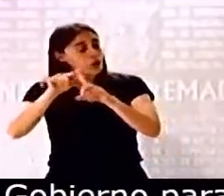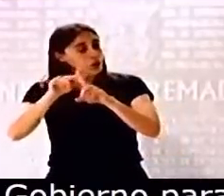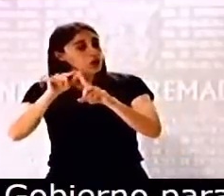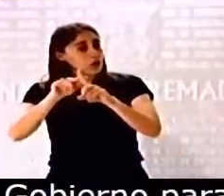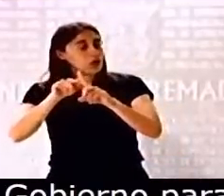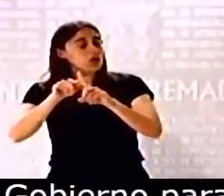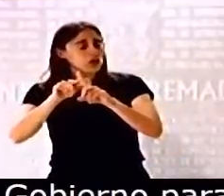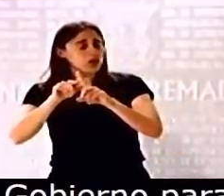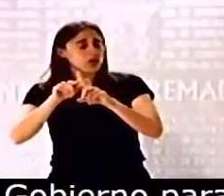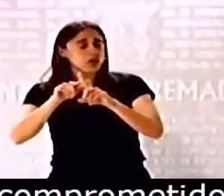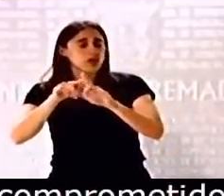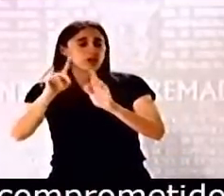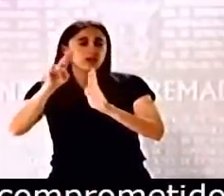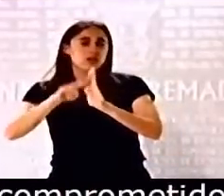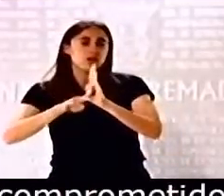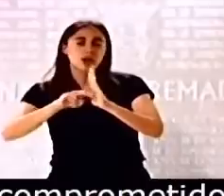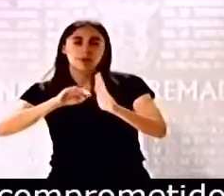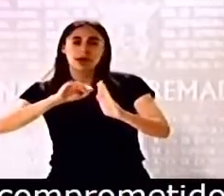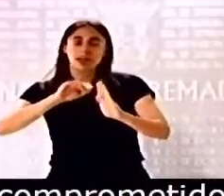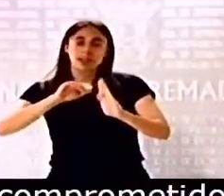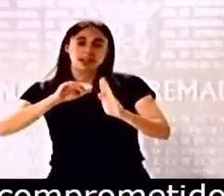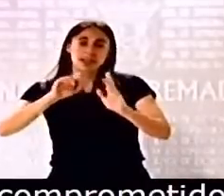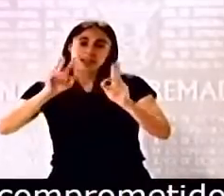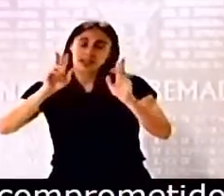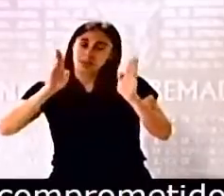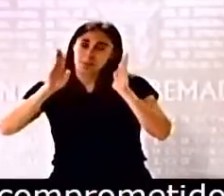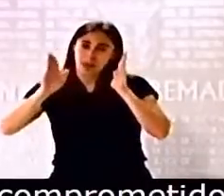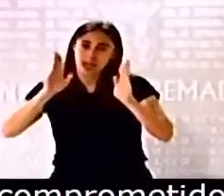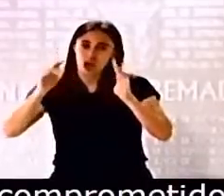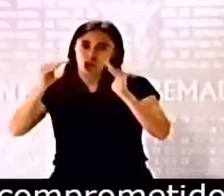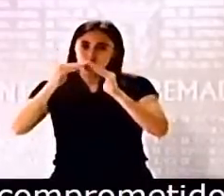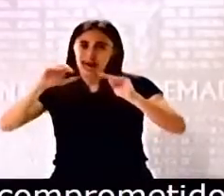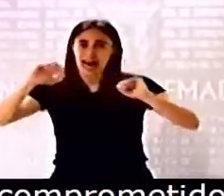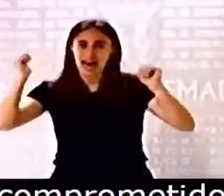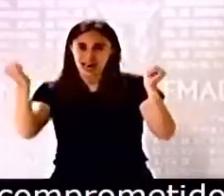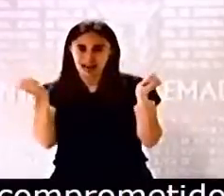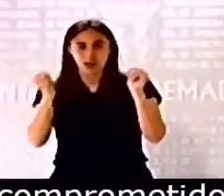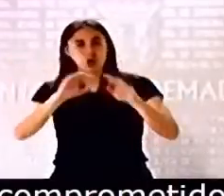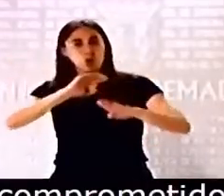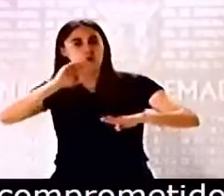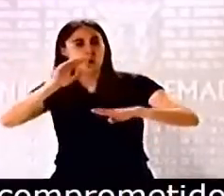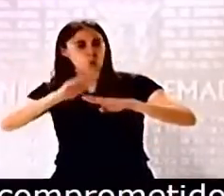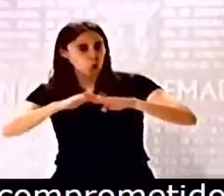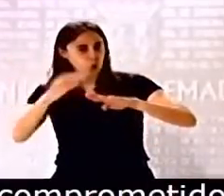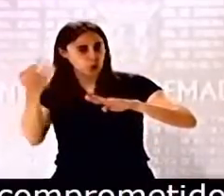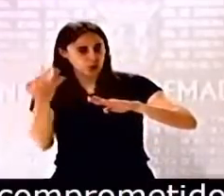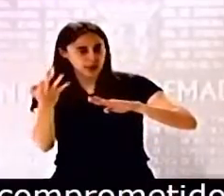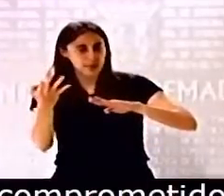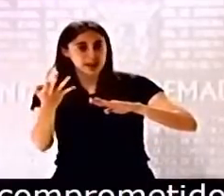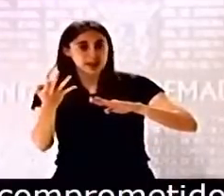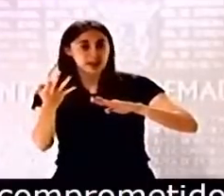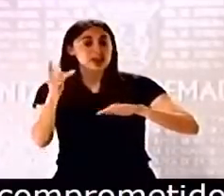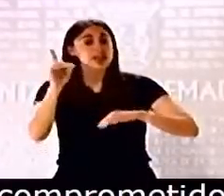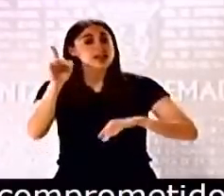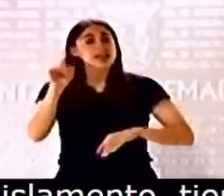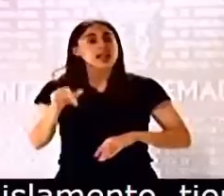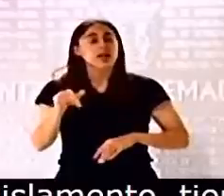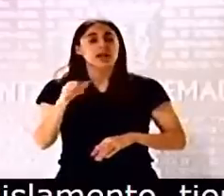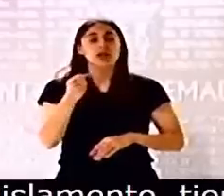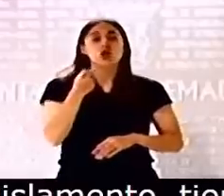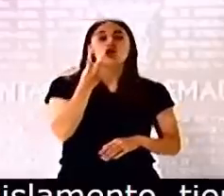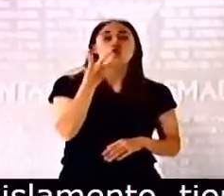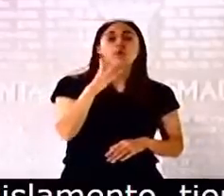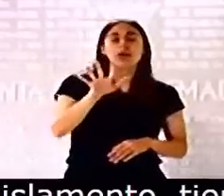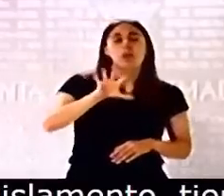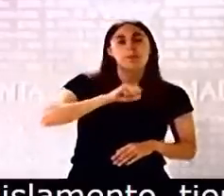se cumplan todas estas medidas de aislamiento. Tienen puntualmente en Guareña todos los días los casos de